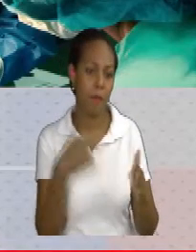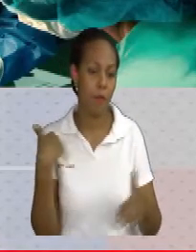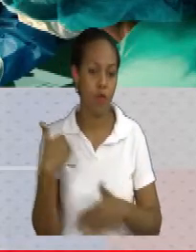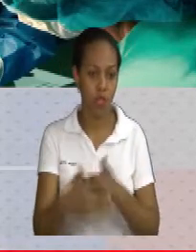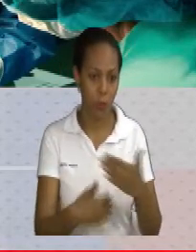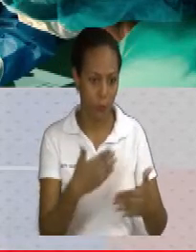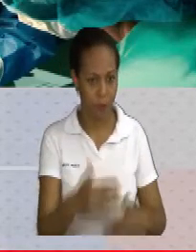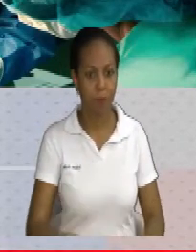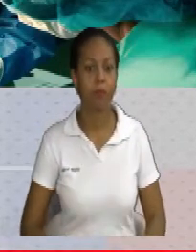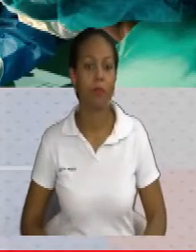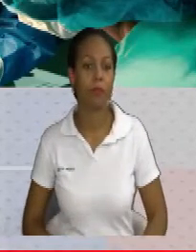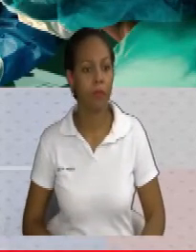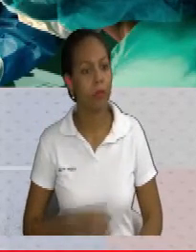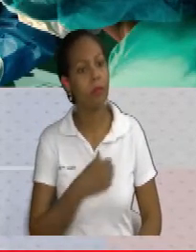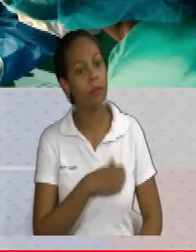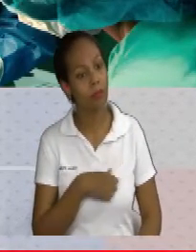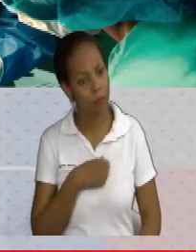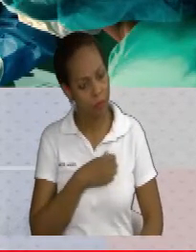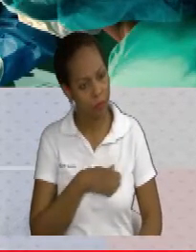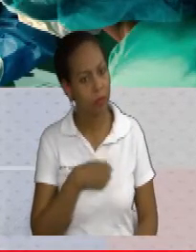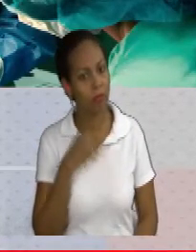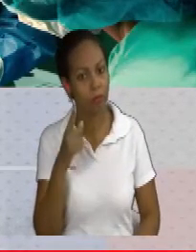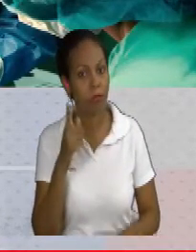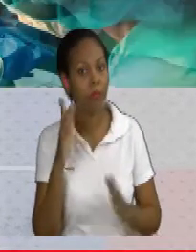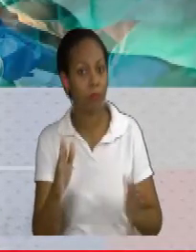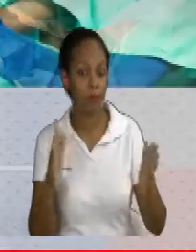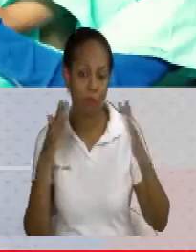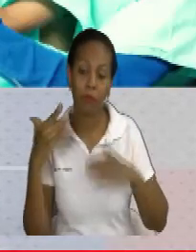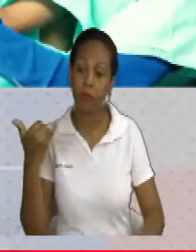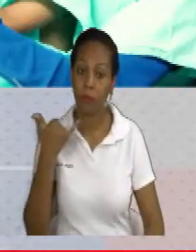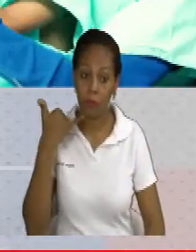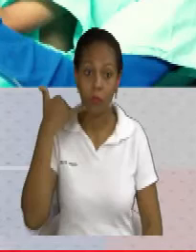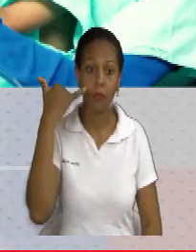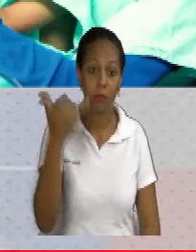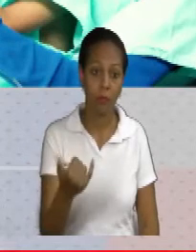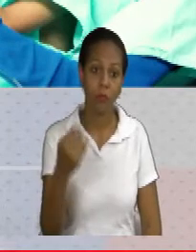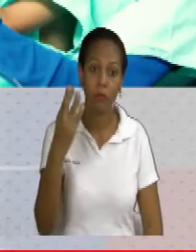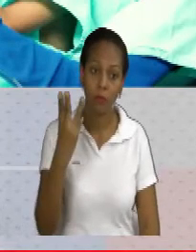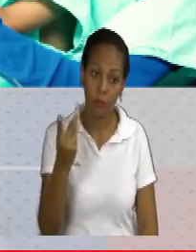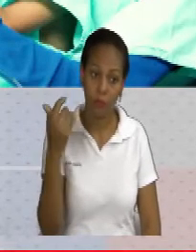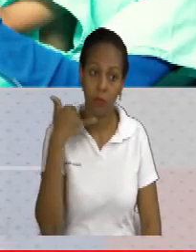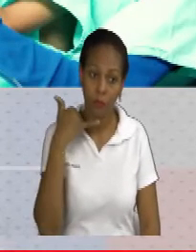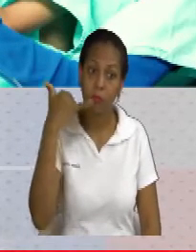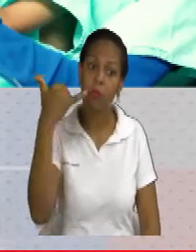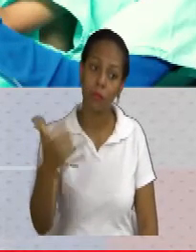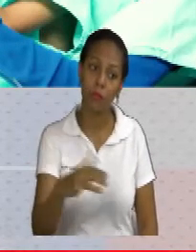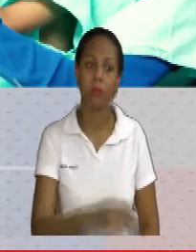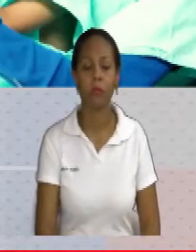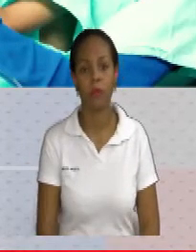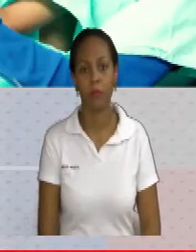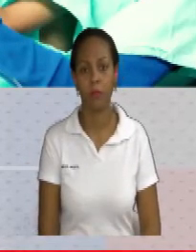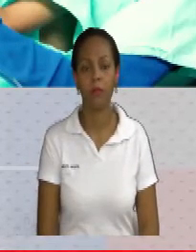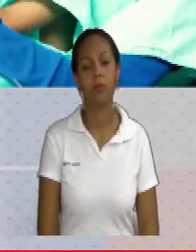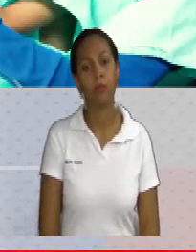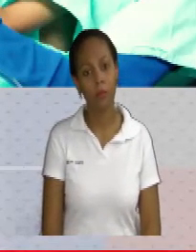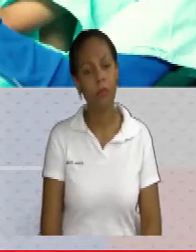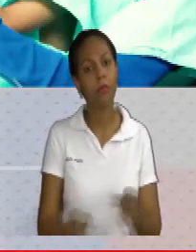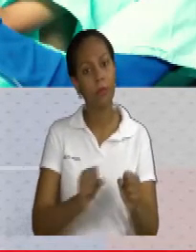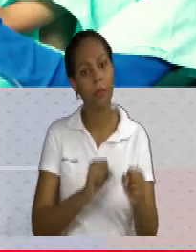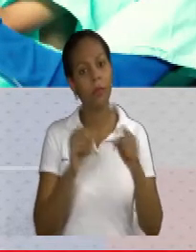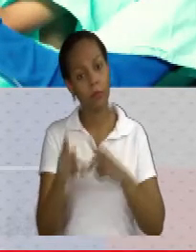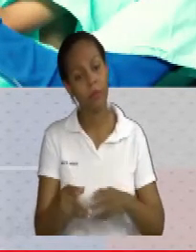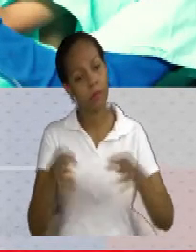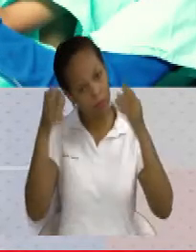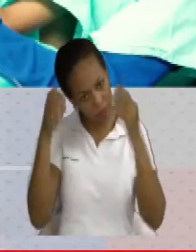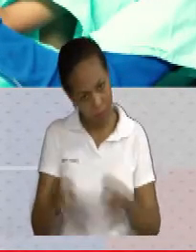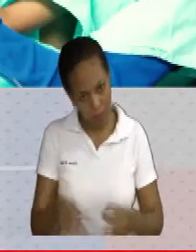Entonces requerimos por favor que estén atentos llamando a estos números que les dimos para darles la fecha específica